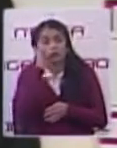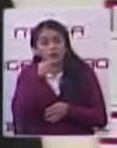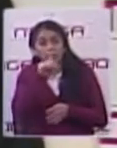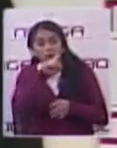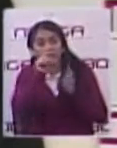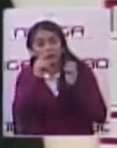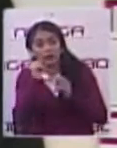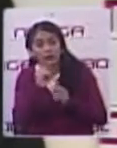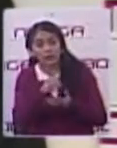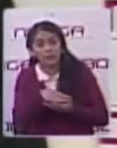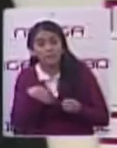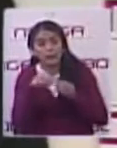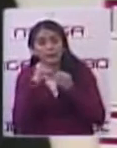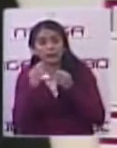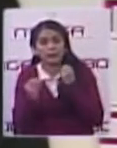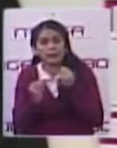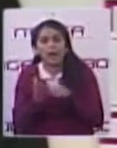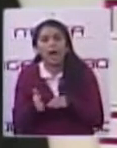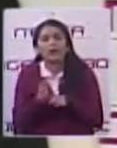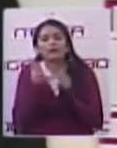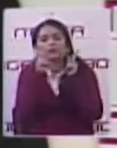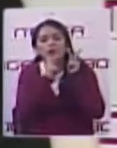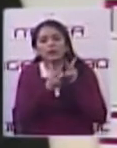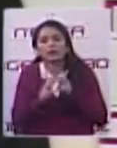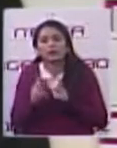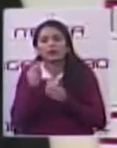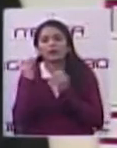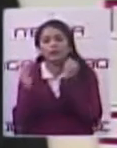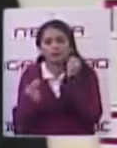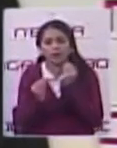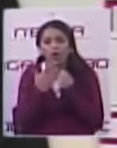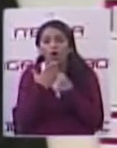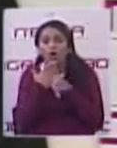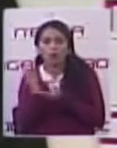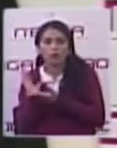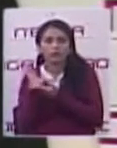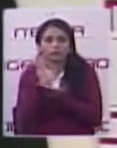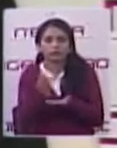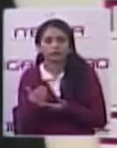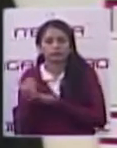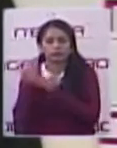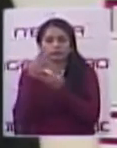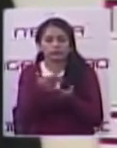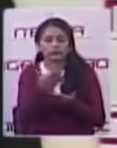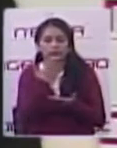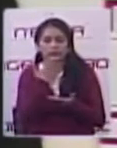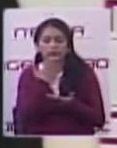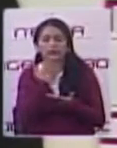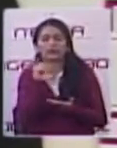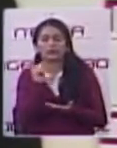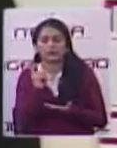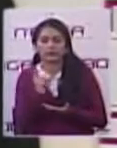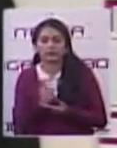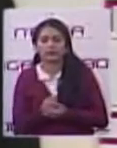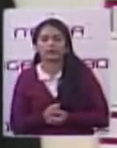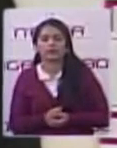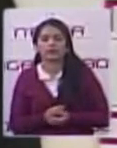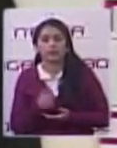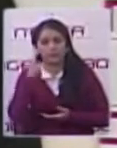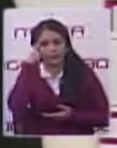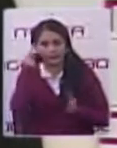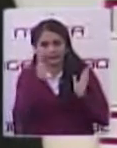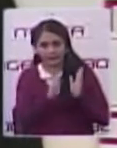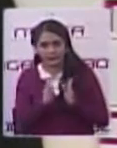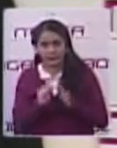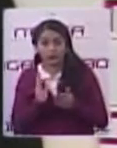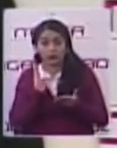trabajando con los clientes a través de una de las empresas asociadas con nosotros para asegurarnos que cuando entren al mercado estén